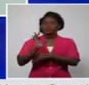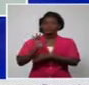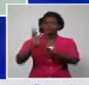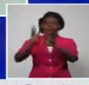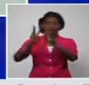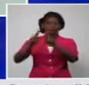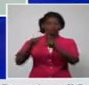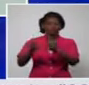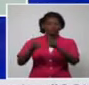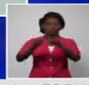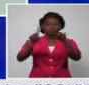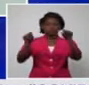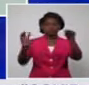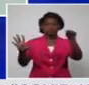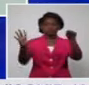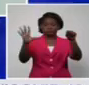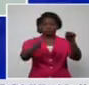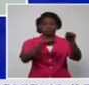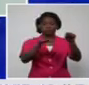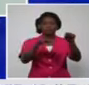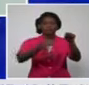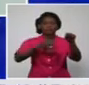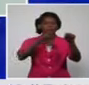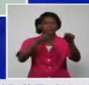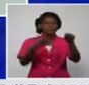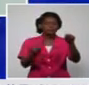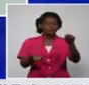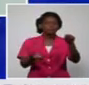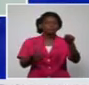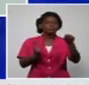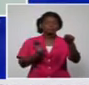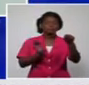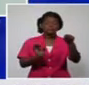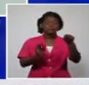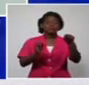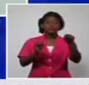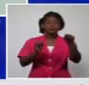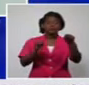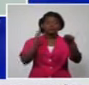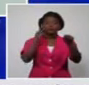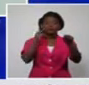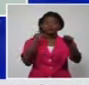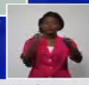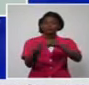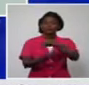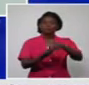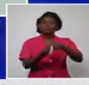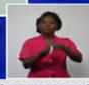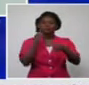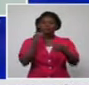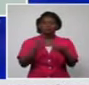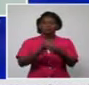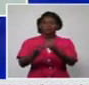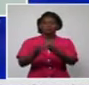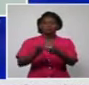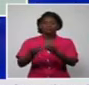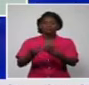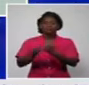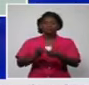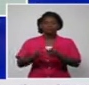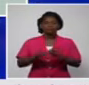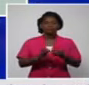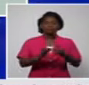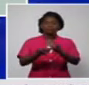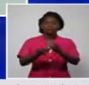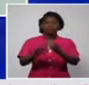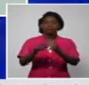Cuba. Ahí pudiéramos decir que está las transmisiones más elevadas, por lo tanto mayores